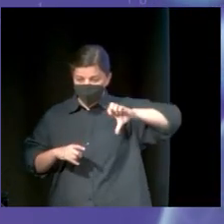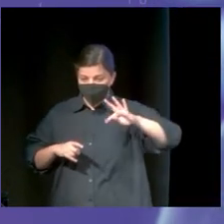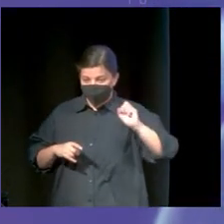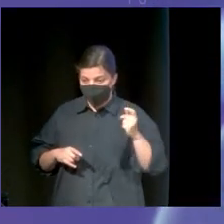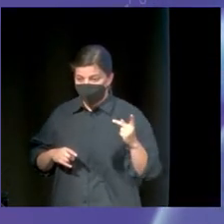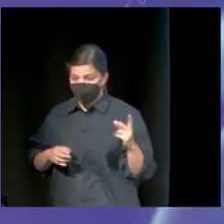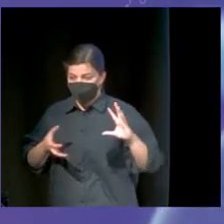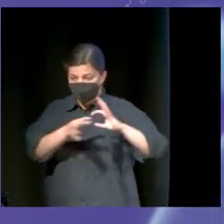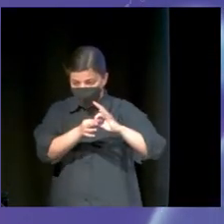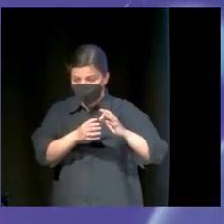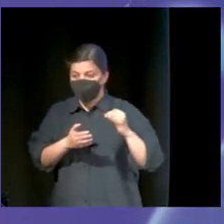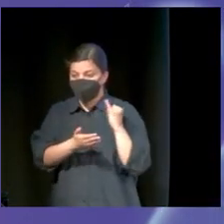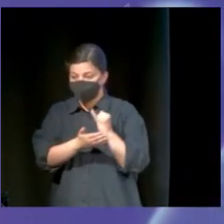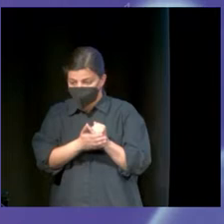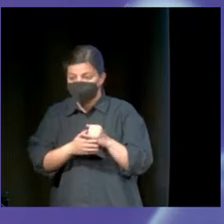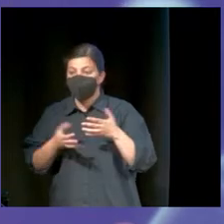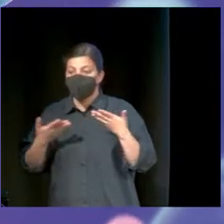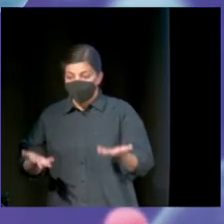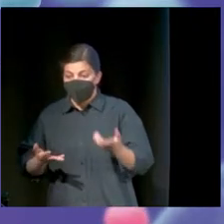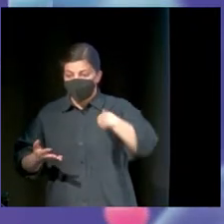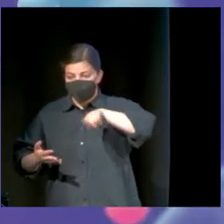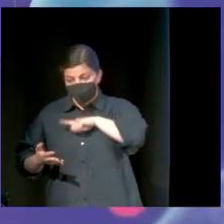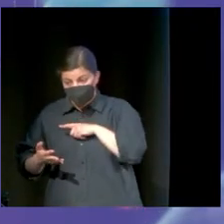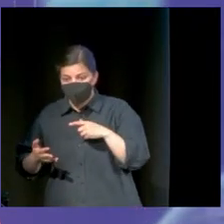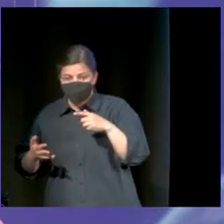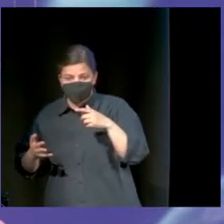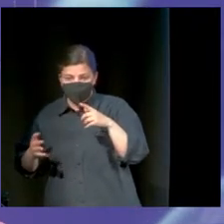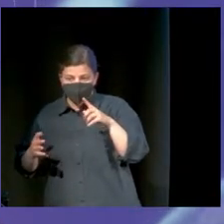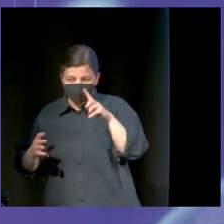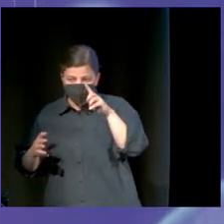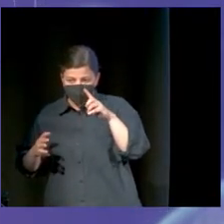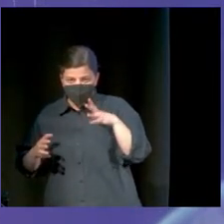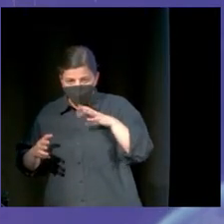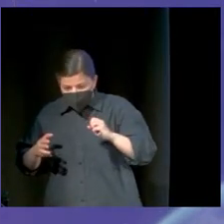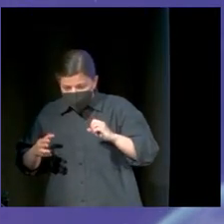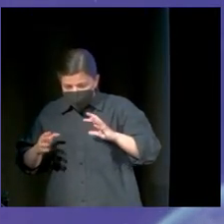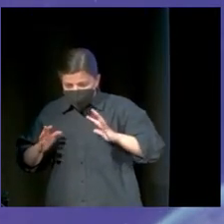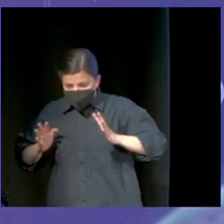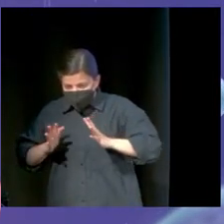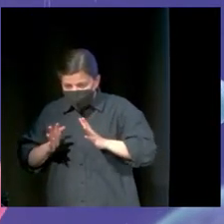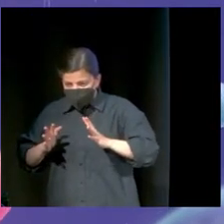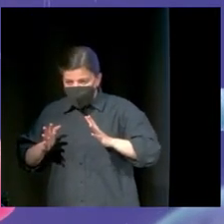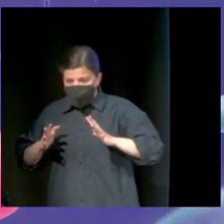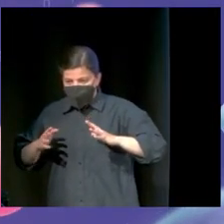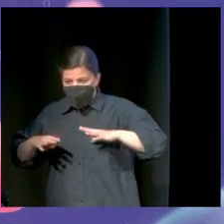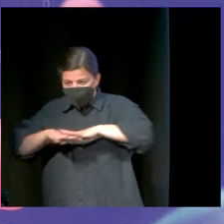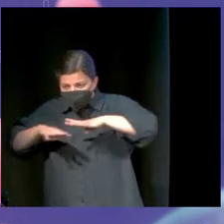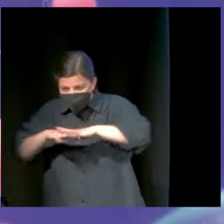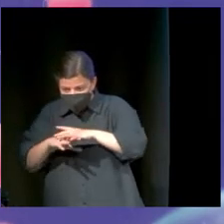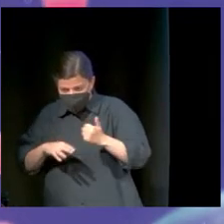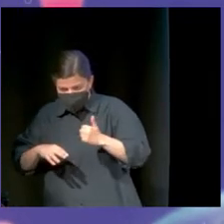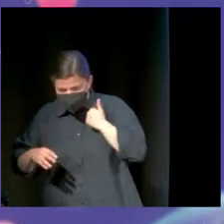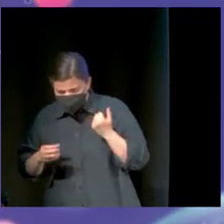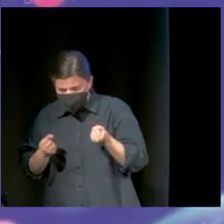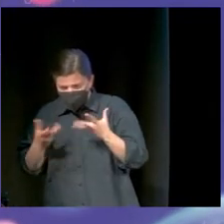sabemos hasta qué punto pueden llegar a es a estrujar la las redes no nuestras redes